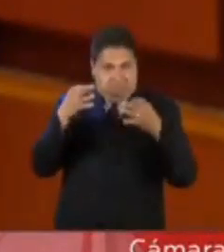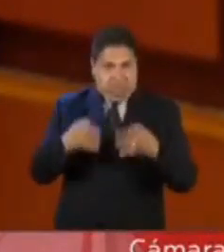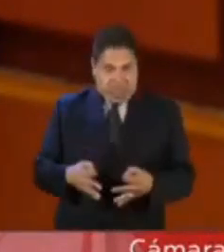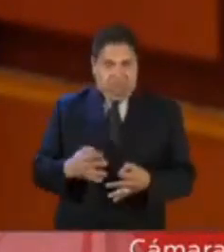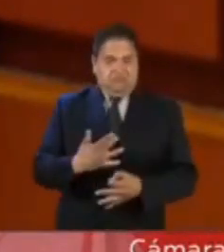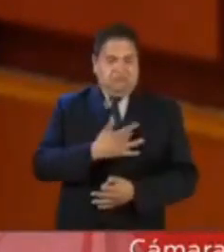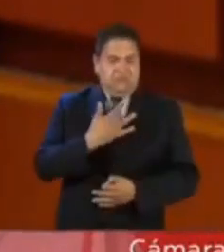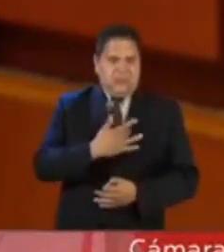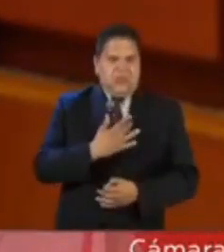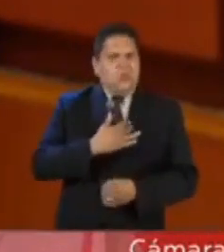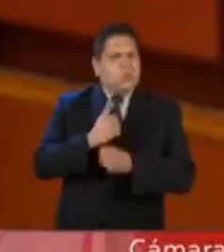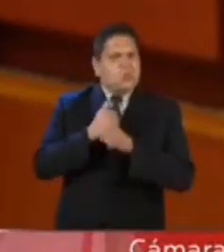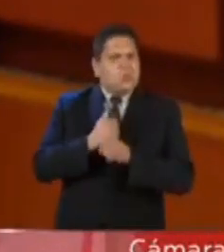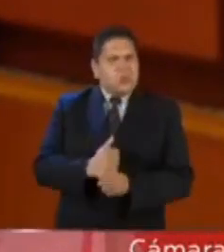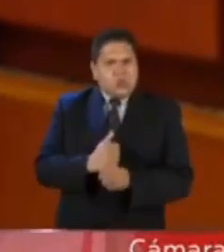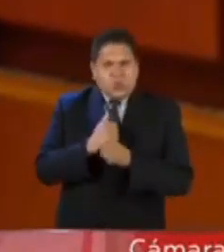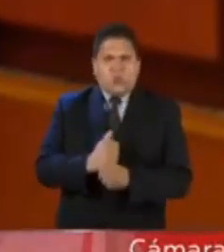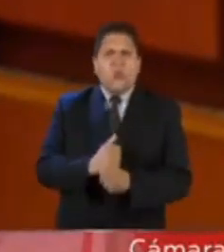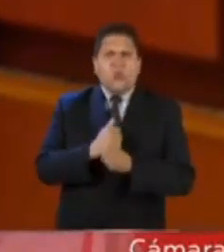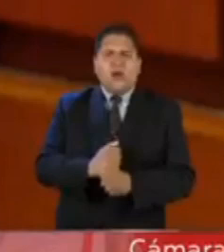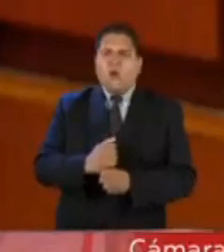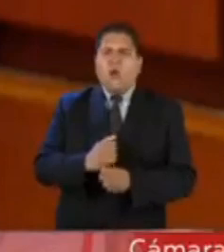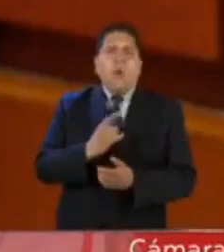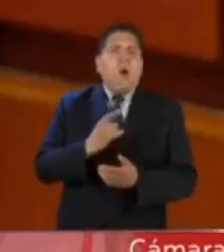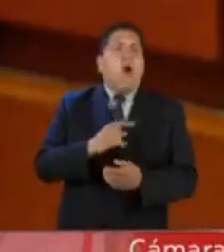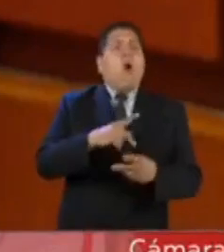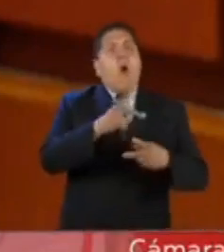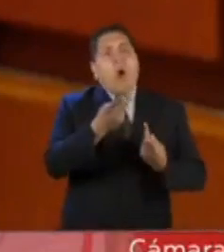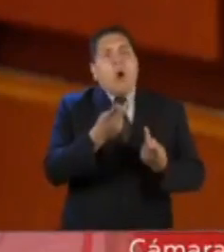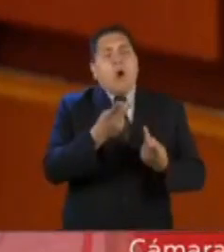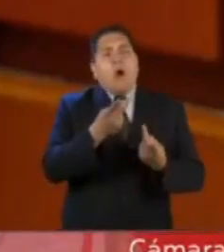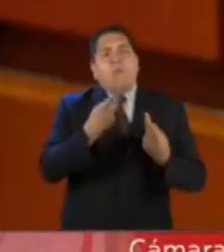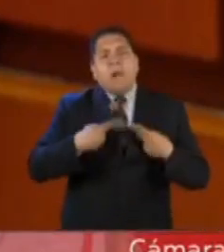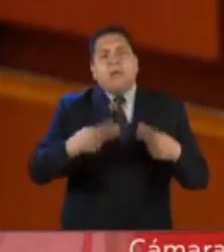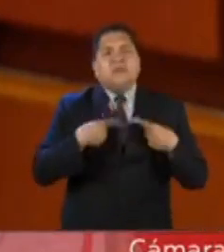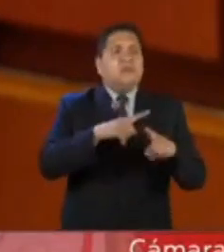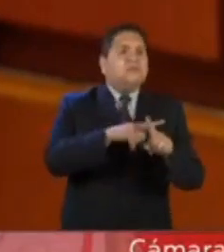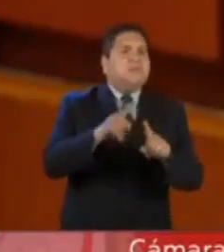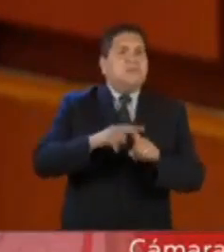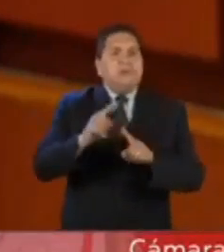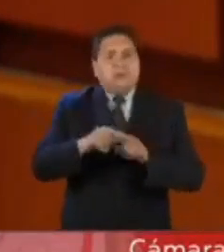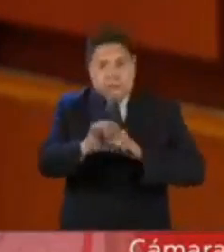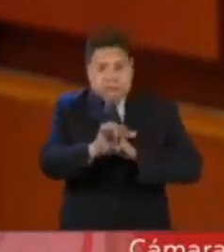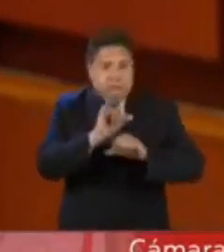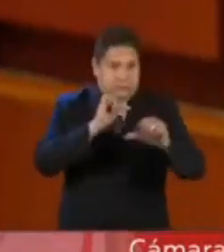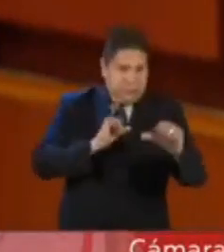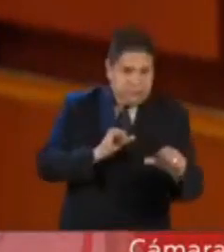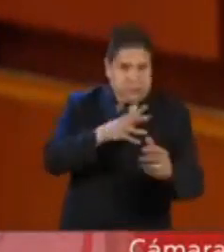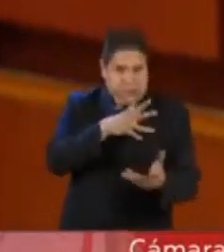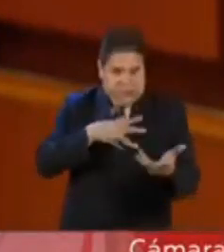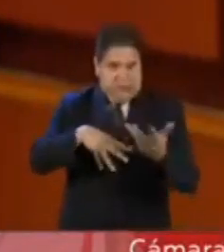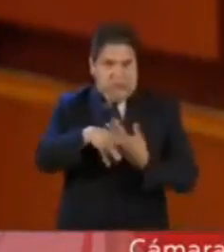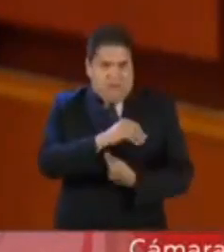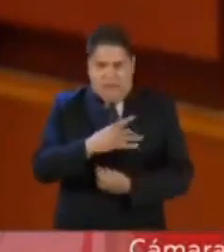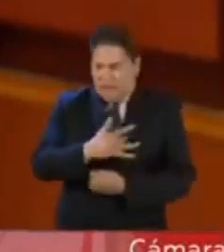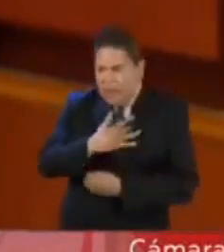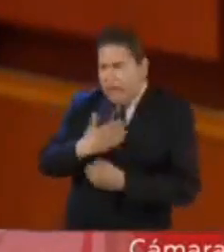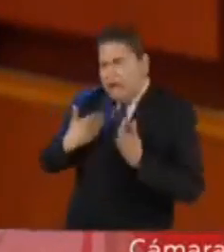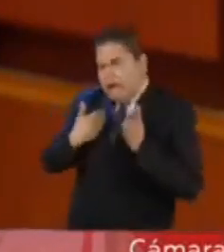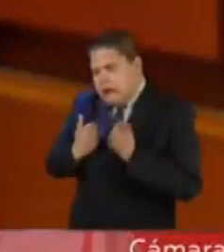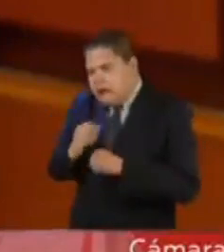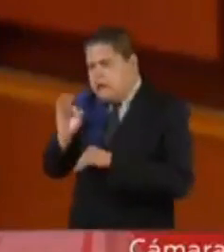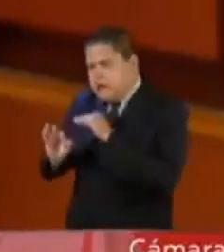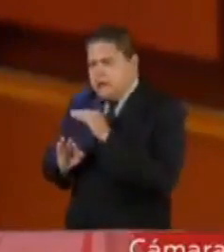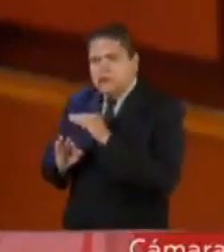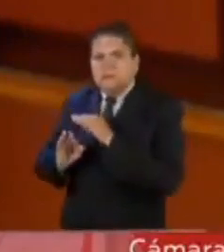que nadie la entiende solo nosotras lo podemos entender y tiene que quedar claro que lo que estamos viviendo